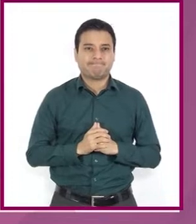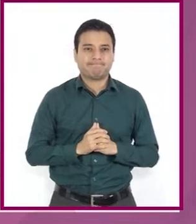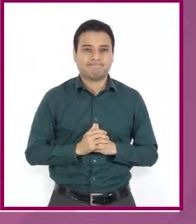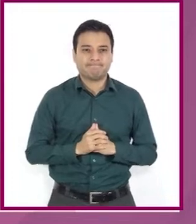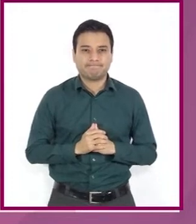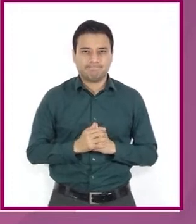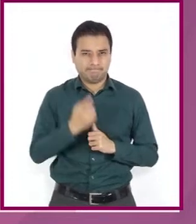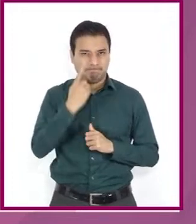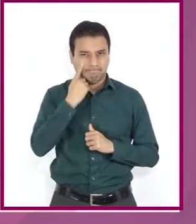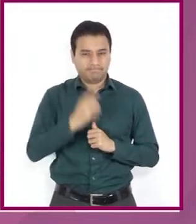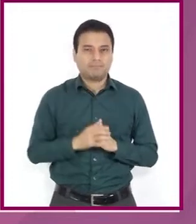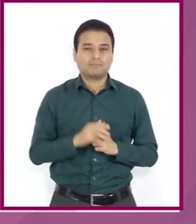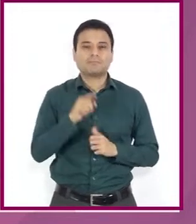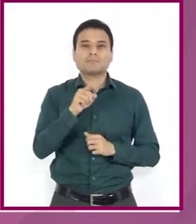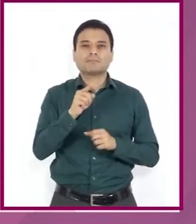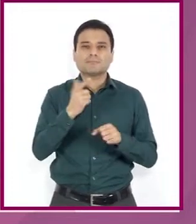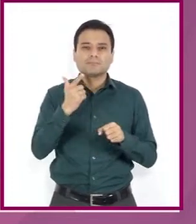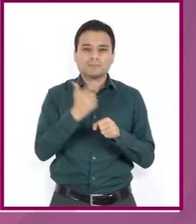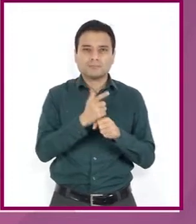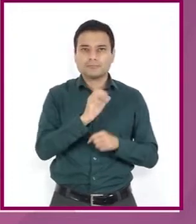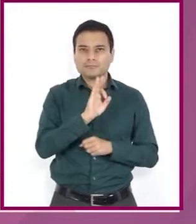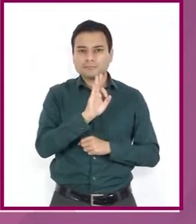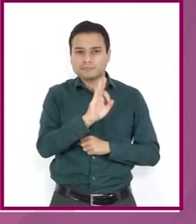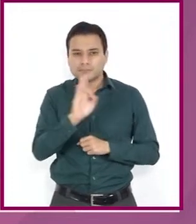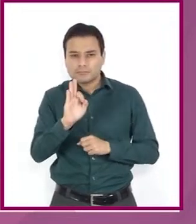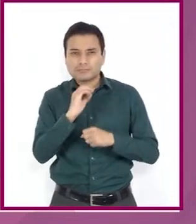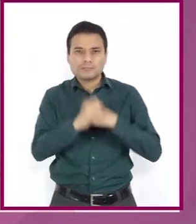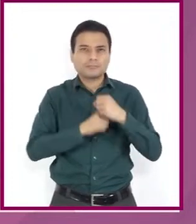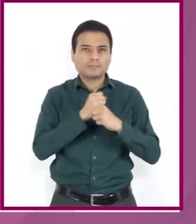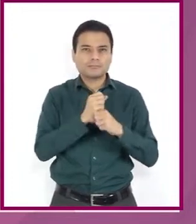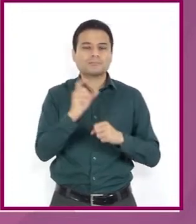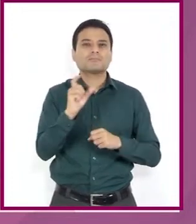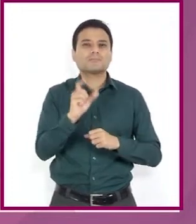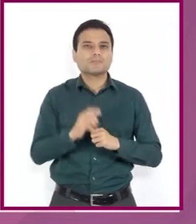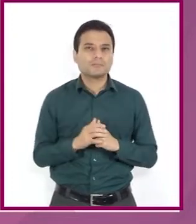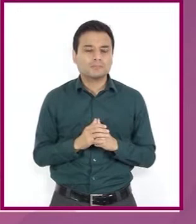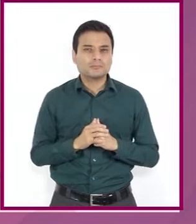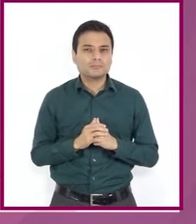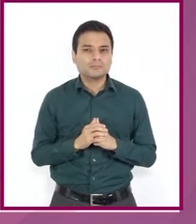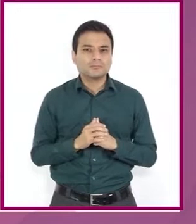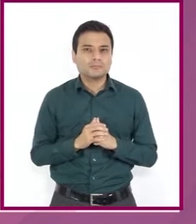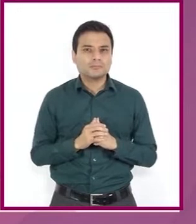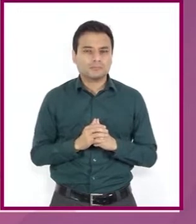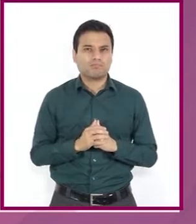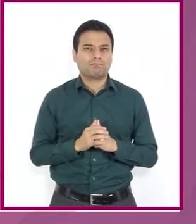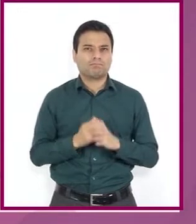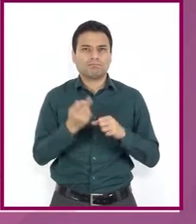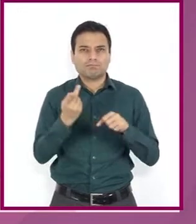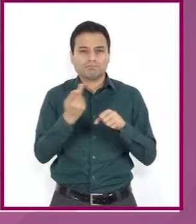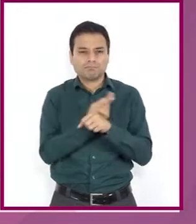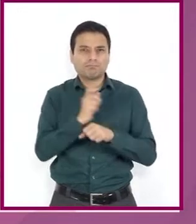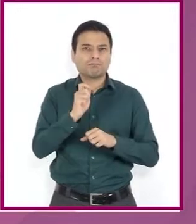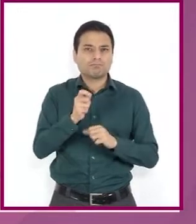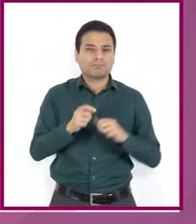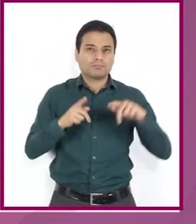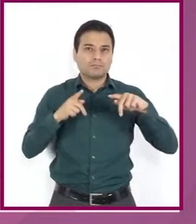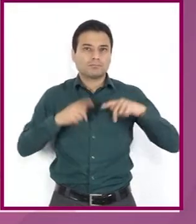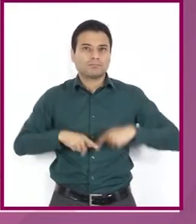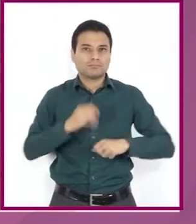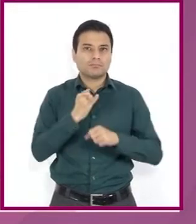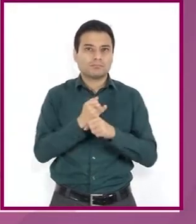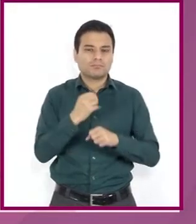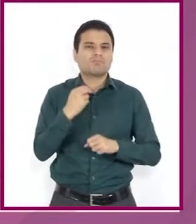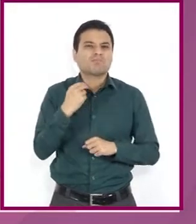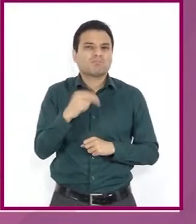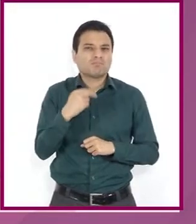Identifiquen fecha o época en la que se desarrolla la historia, hechos y situaciones, nombres de los personajes y